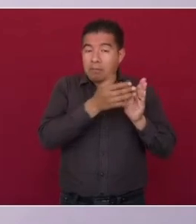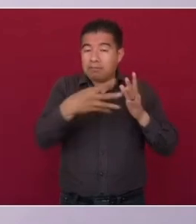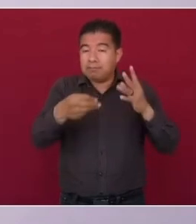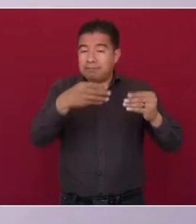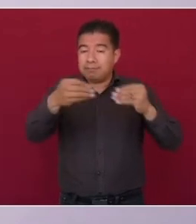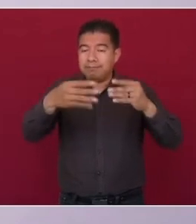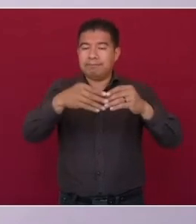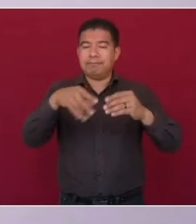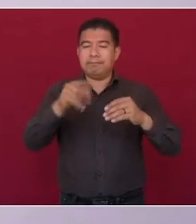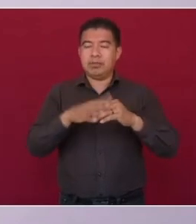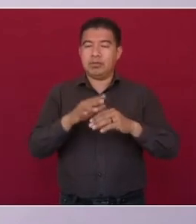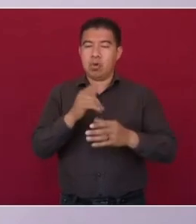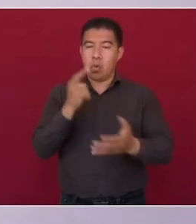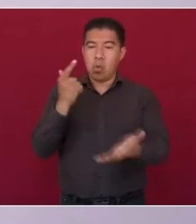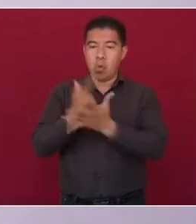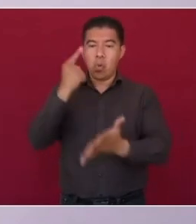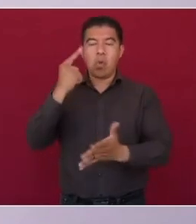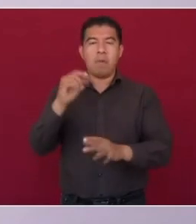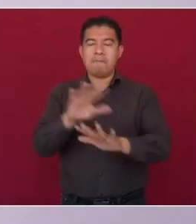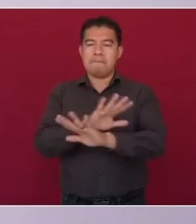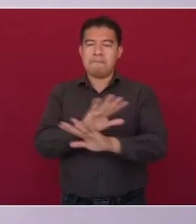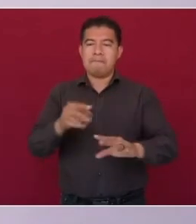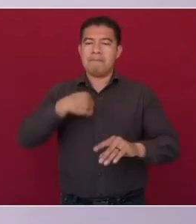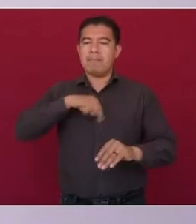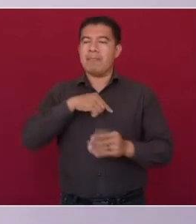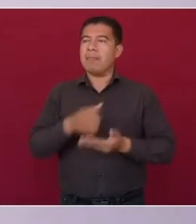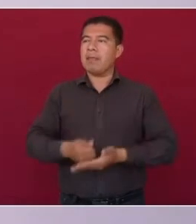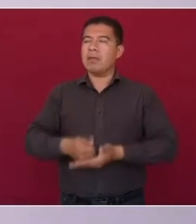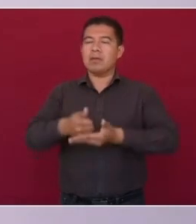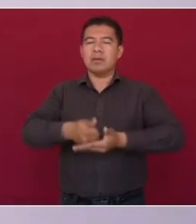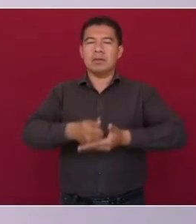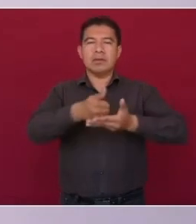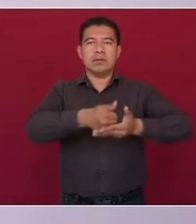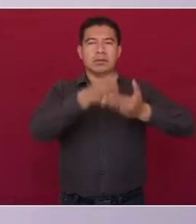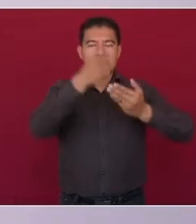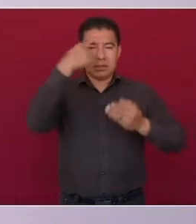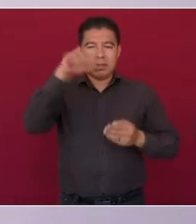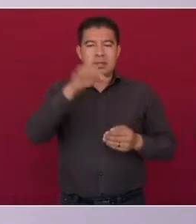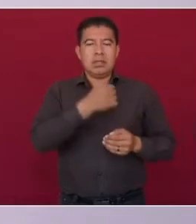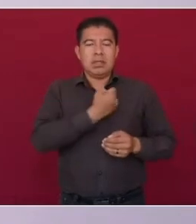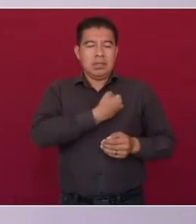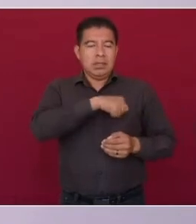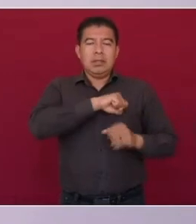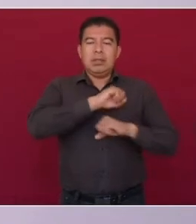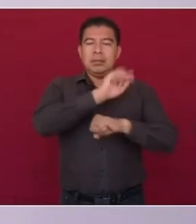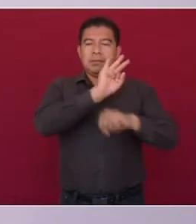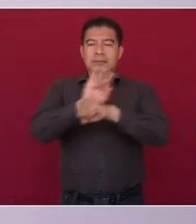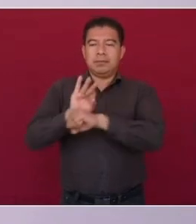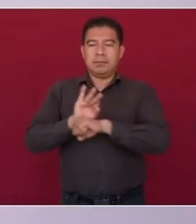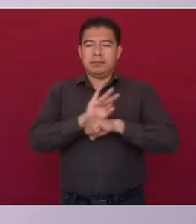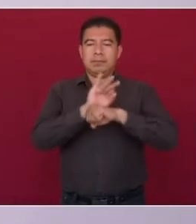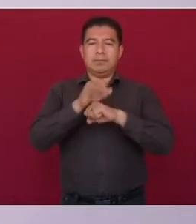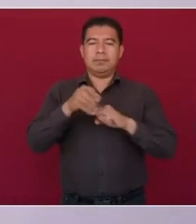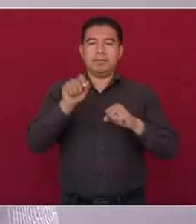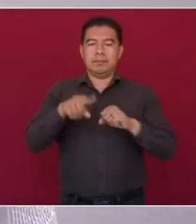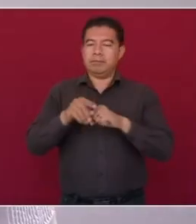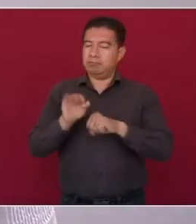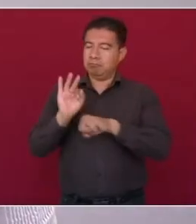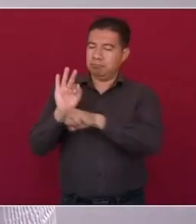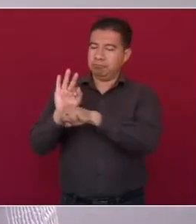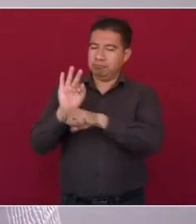antes, estamos dedicados a levantar el sistema de salud pública para